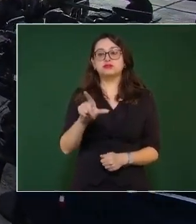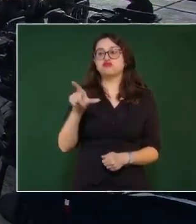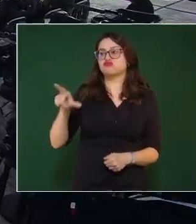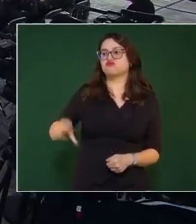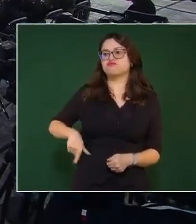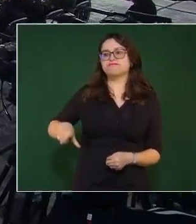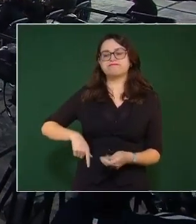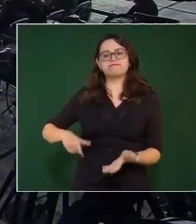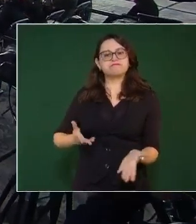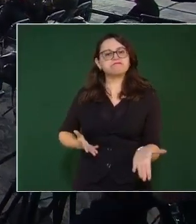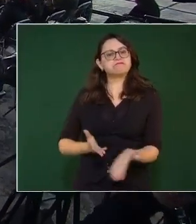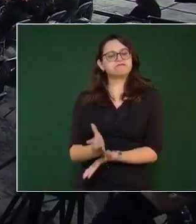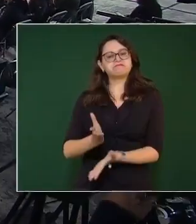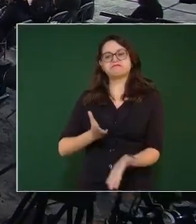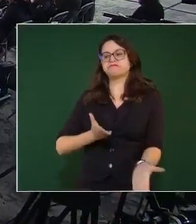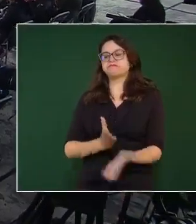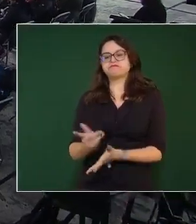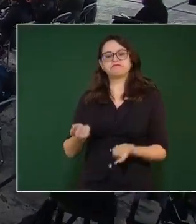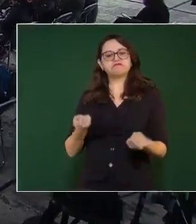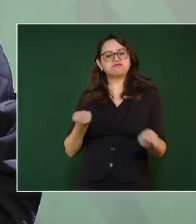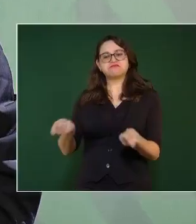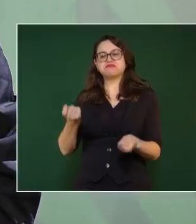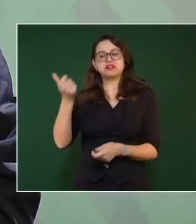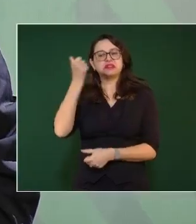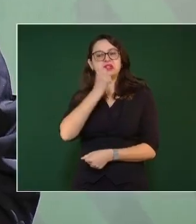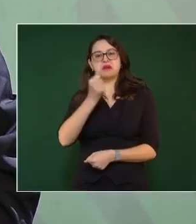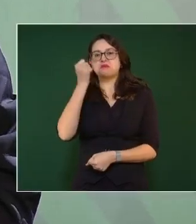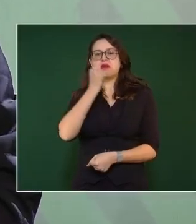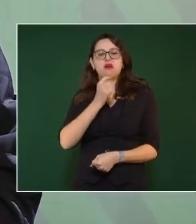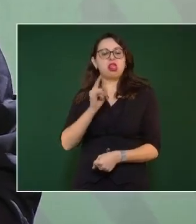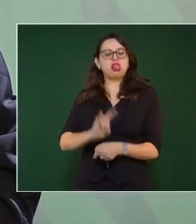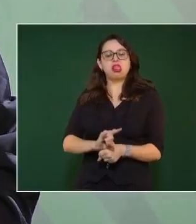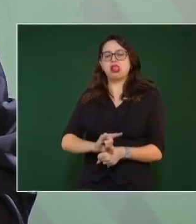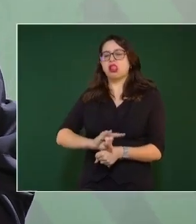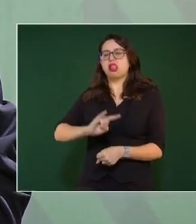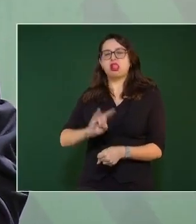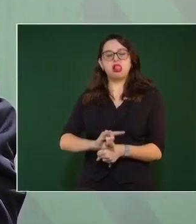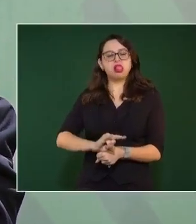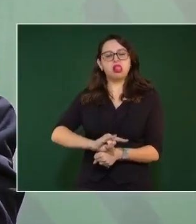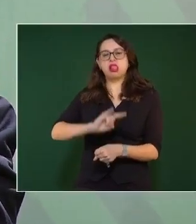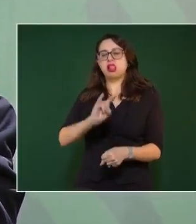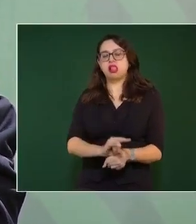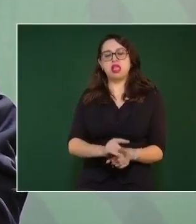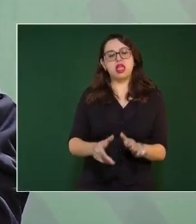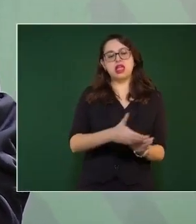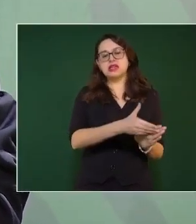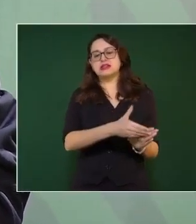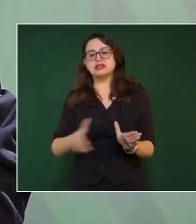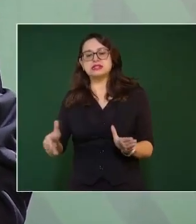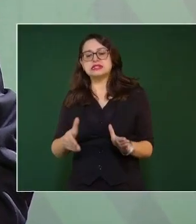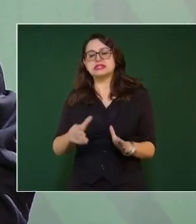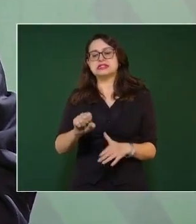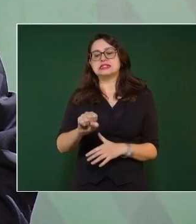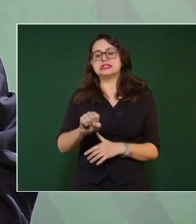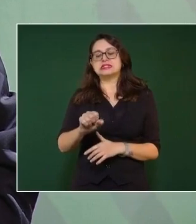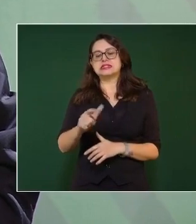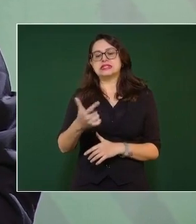siempre imposiciones. No tuvimos democracia en el siglo